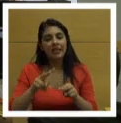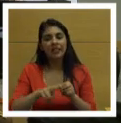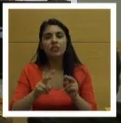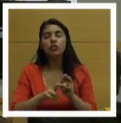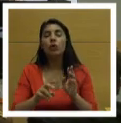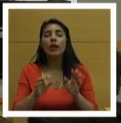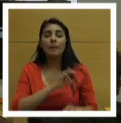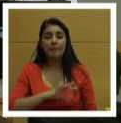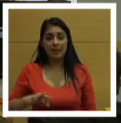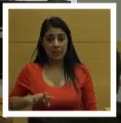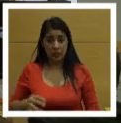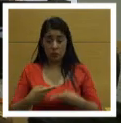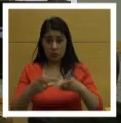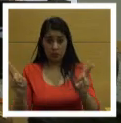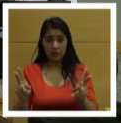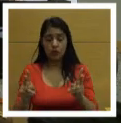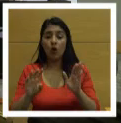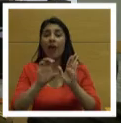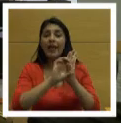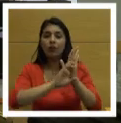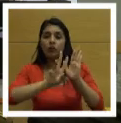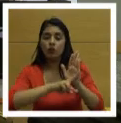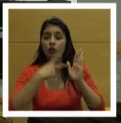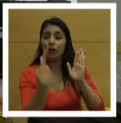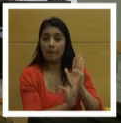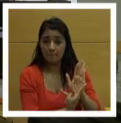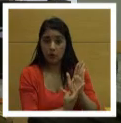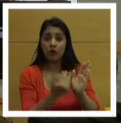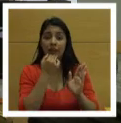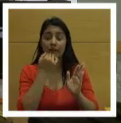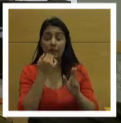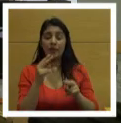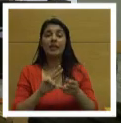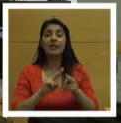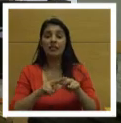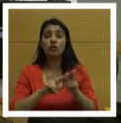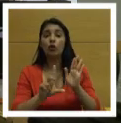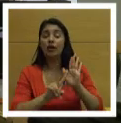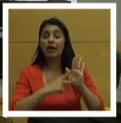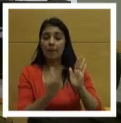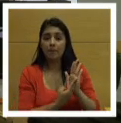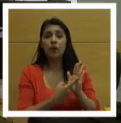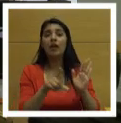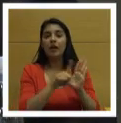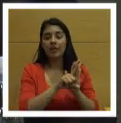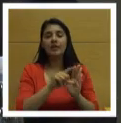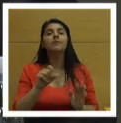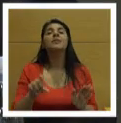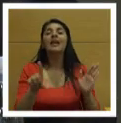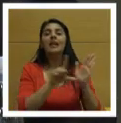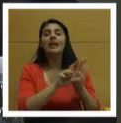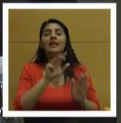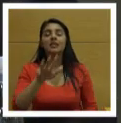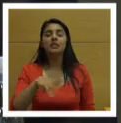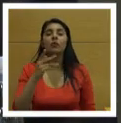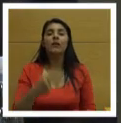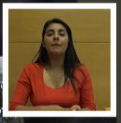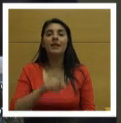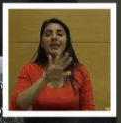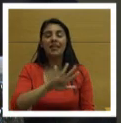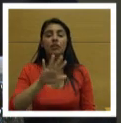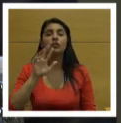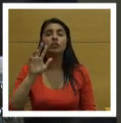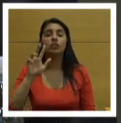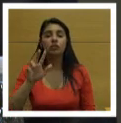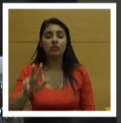Código Procesal Penal y estableció deberes hacia las víctimas de un delito. La Ley 19.617 sobre delitos sexuales